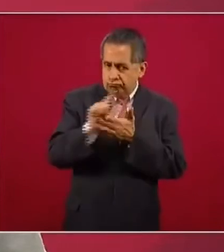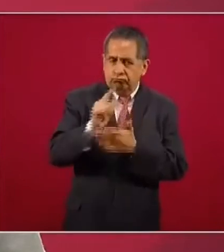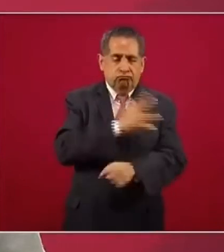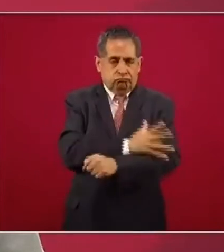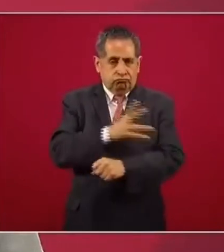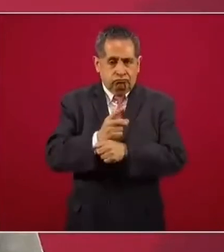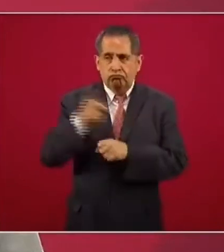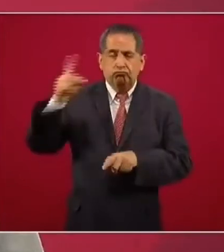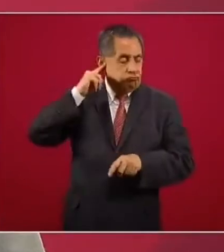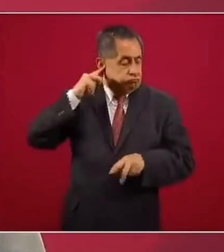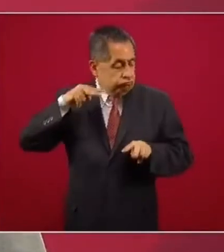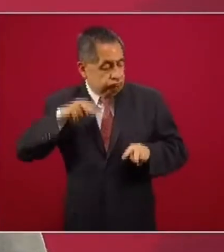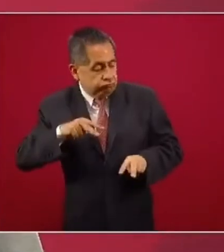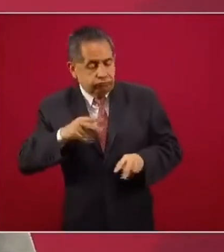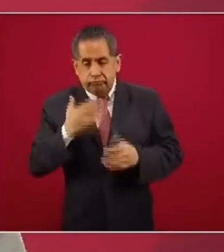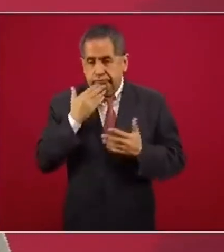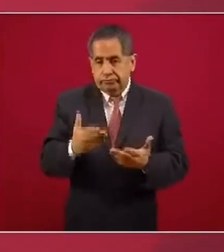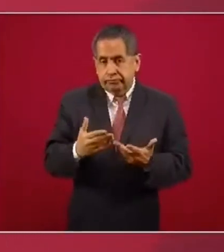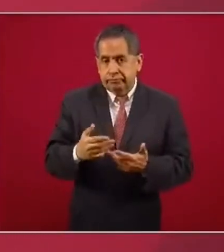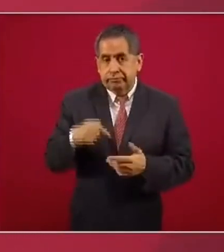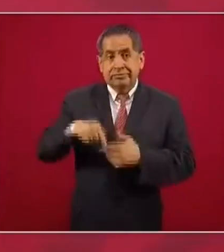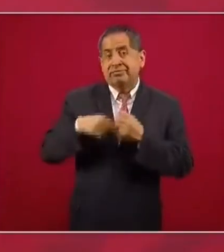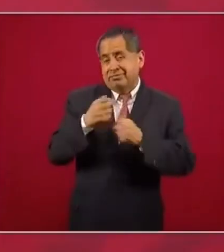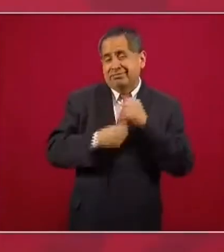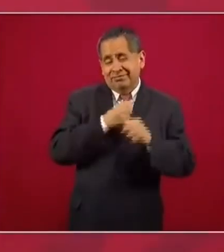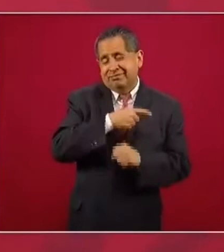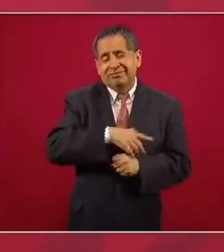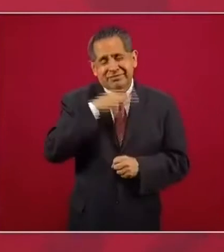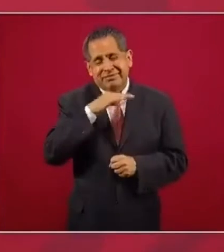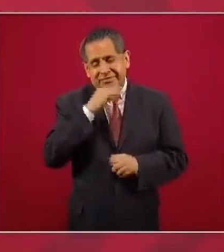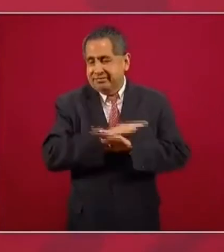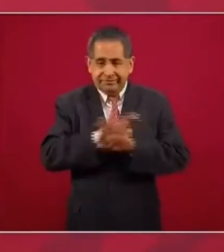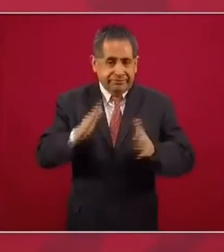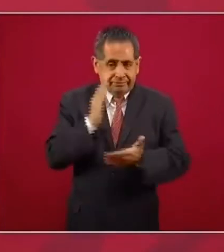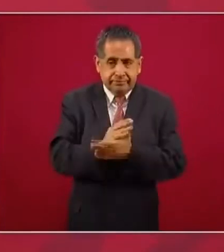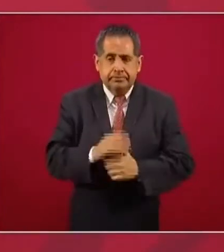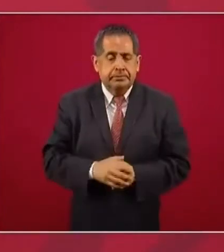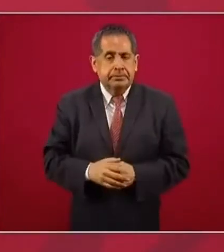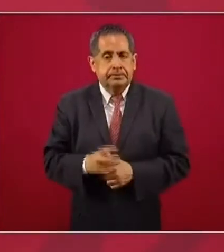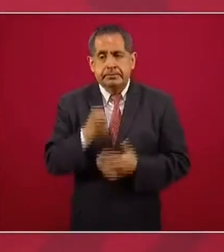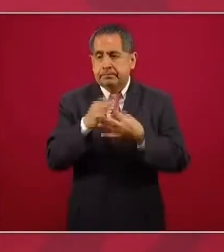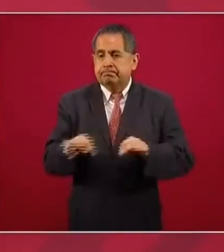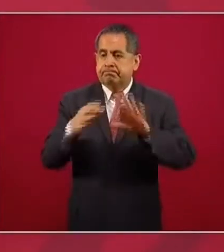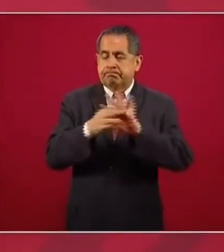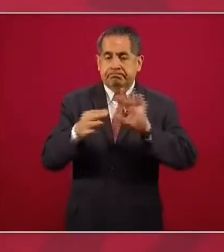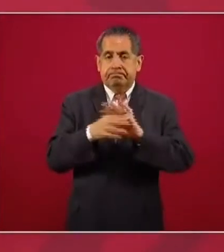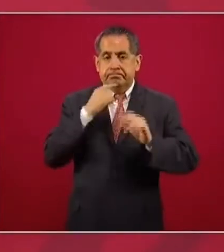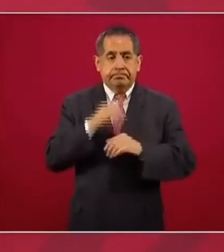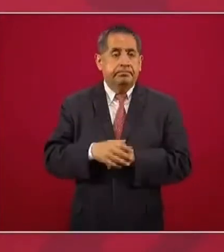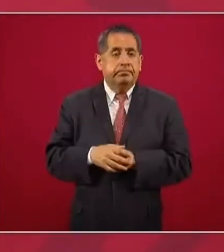lamentablemente se ha instalado desde hace décadas en el país. Es importante aclarar que de